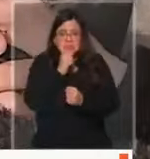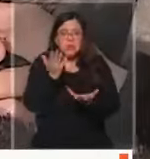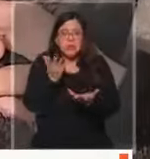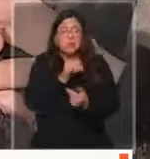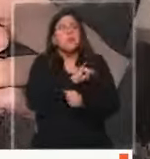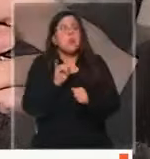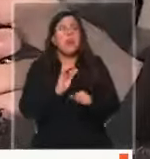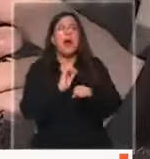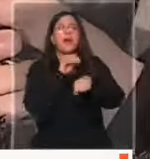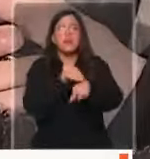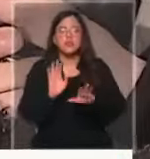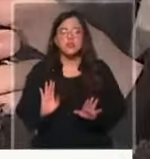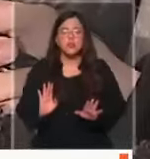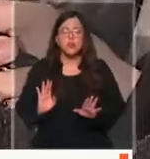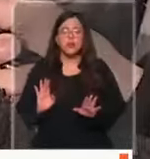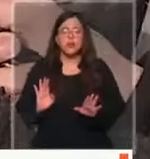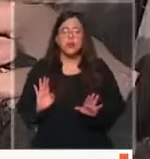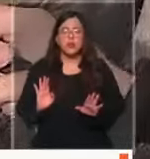información.